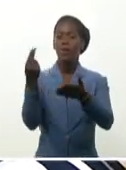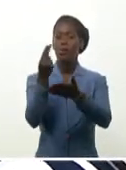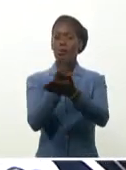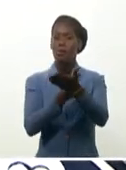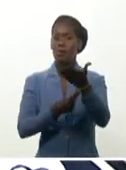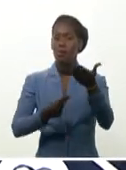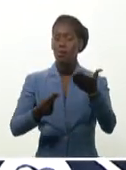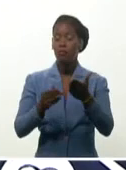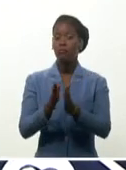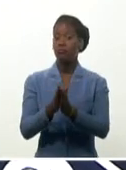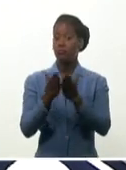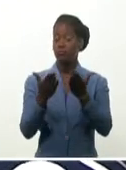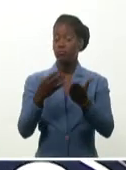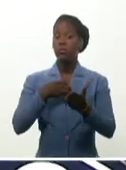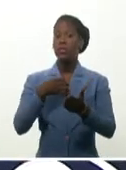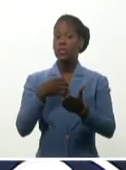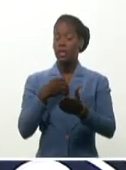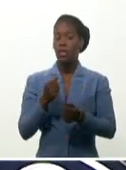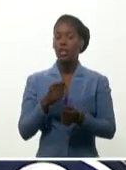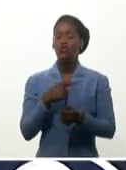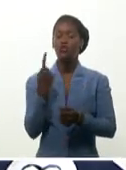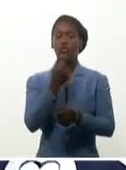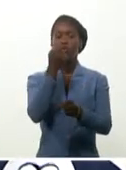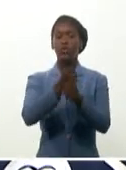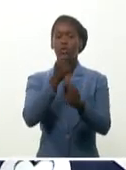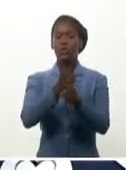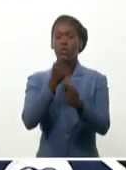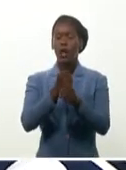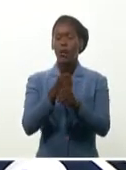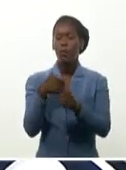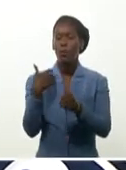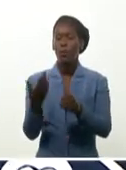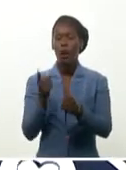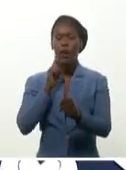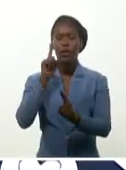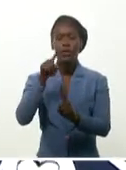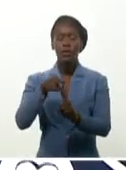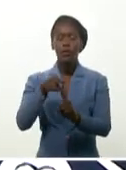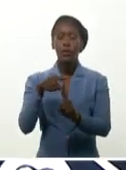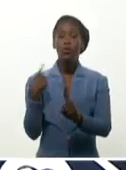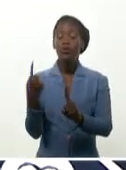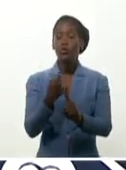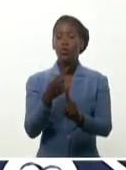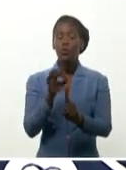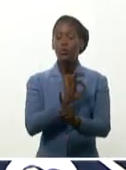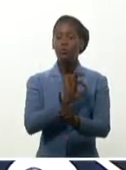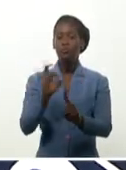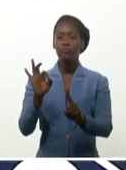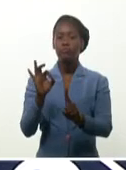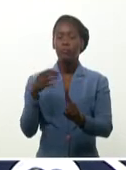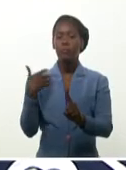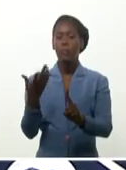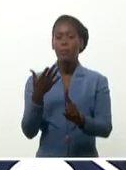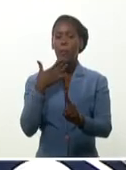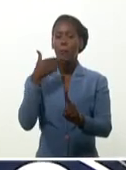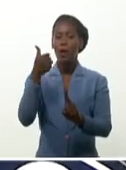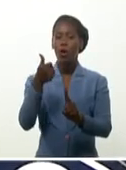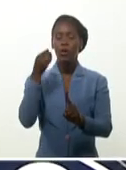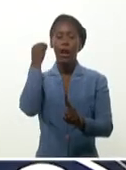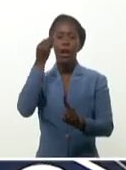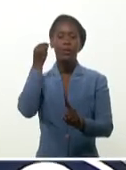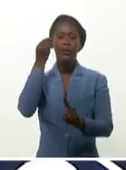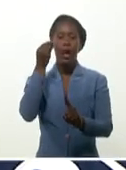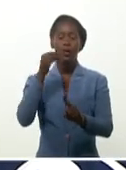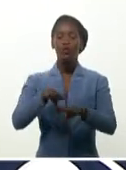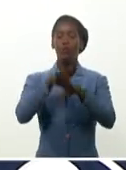sui generis, donde trabajamos fundamentalmente como objetivo específico desarrollar, reflexionar sobre el